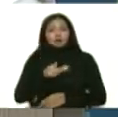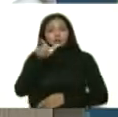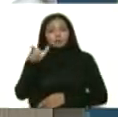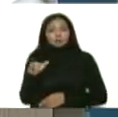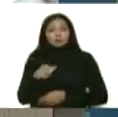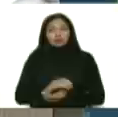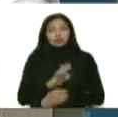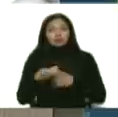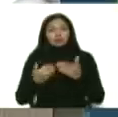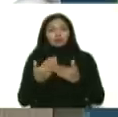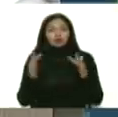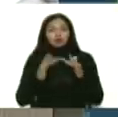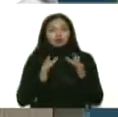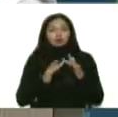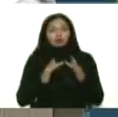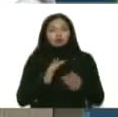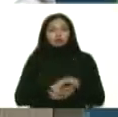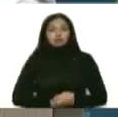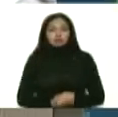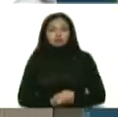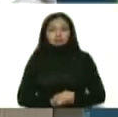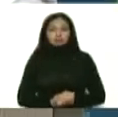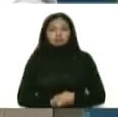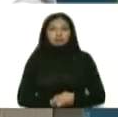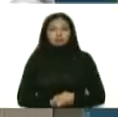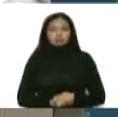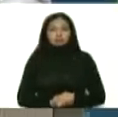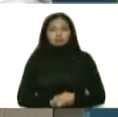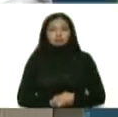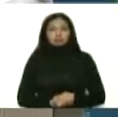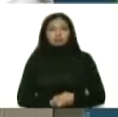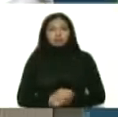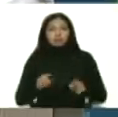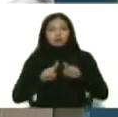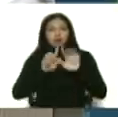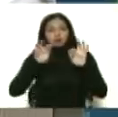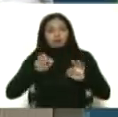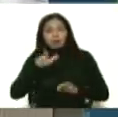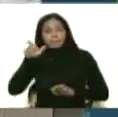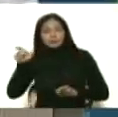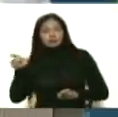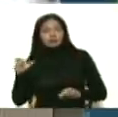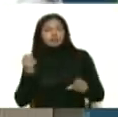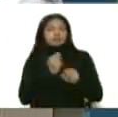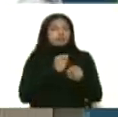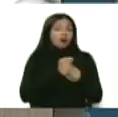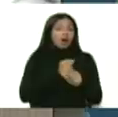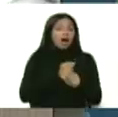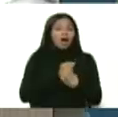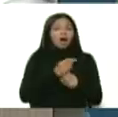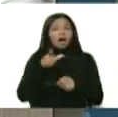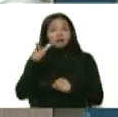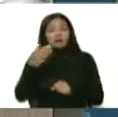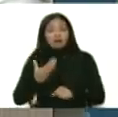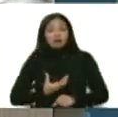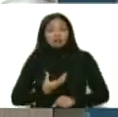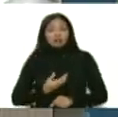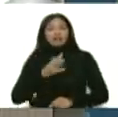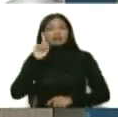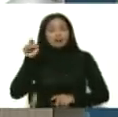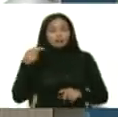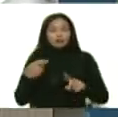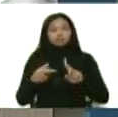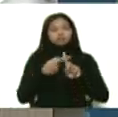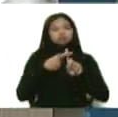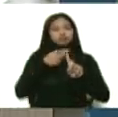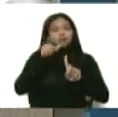que está en contacto con esas con estas personas empleadas de la alcaldía de Maneiro, pues resultó infectada